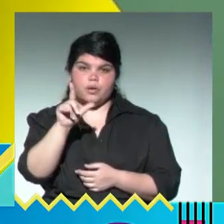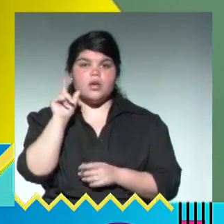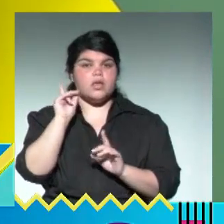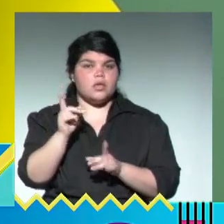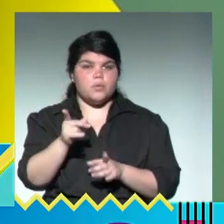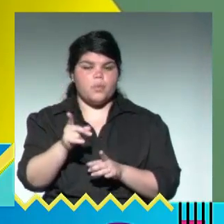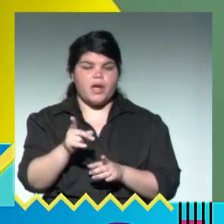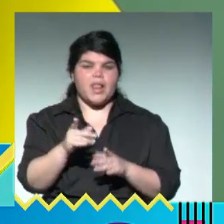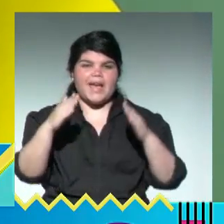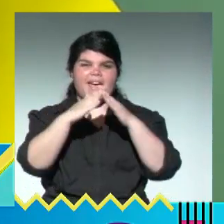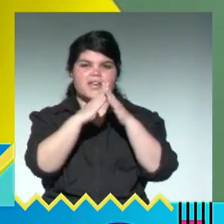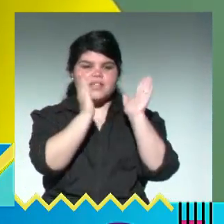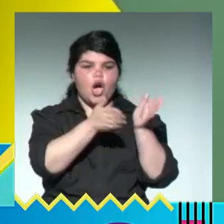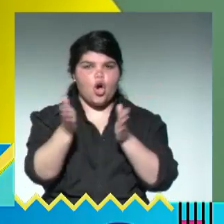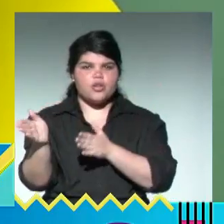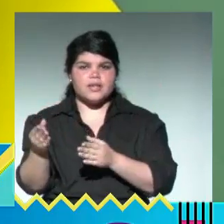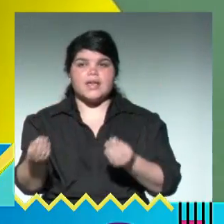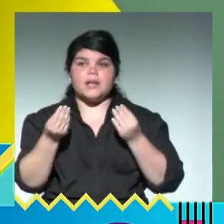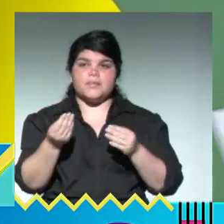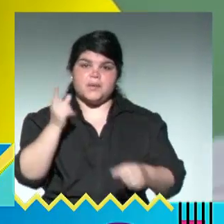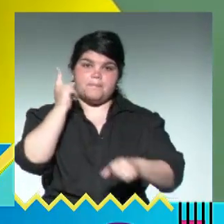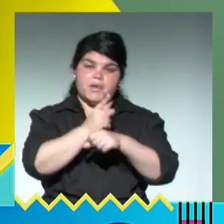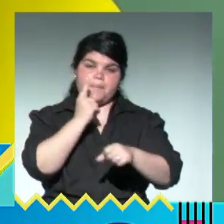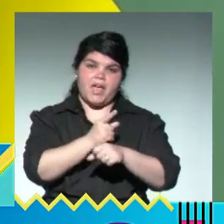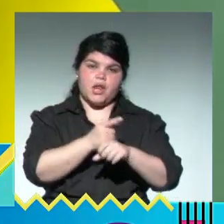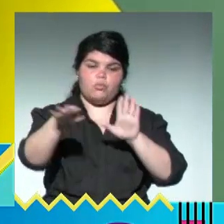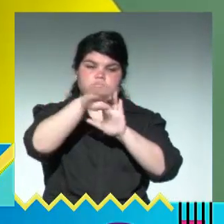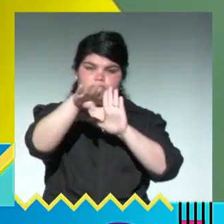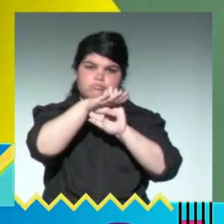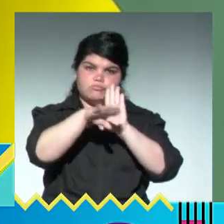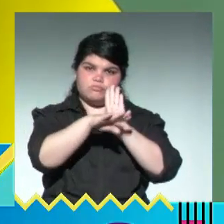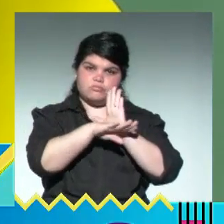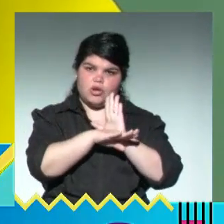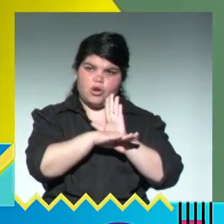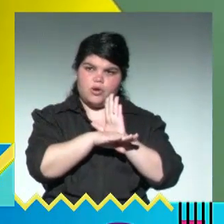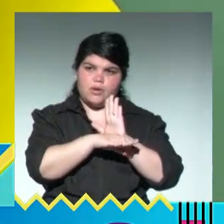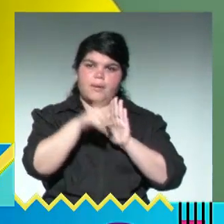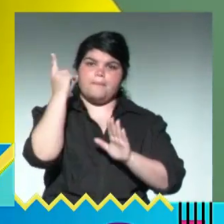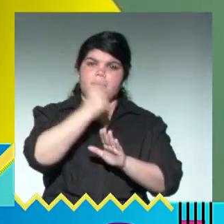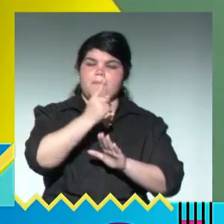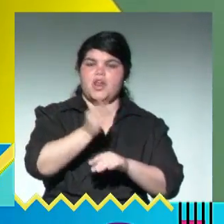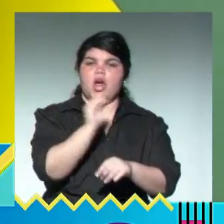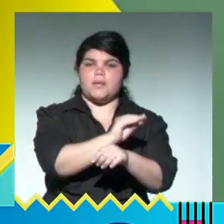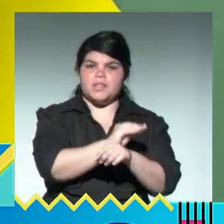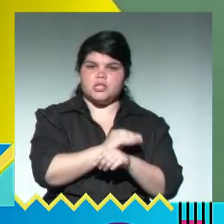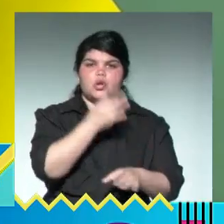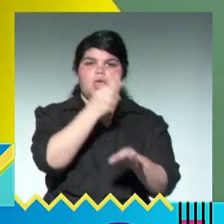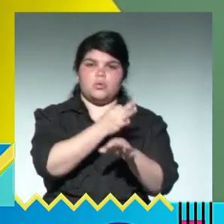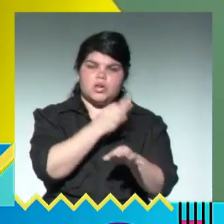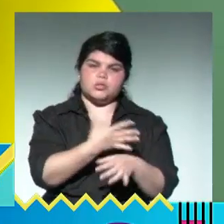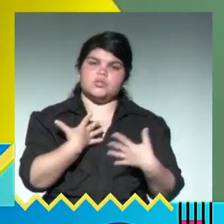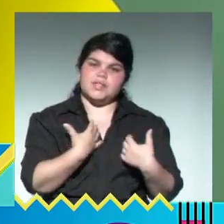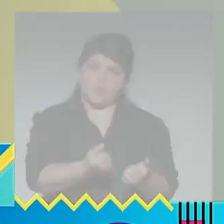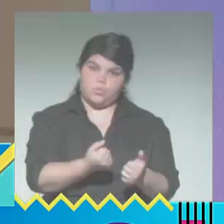Pero uno cuando ordena su casa, primero pone prioridades, pone prioridad a la alimentación, a la educación, a la